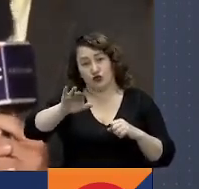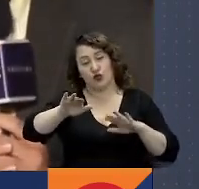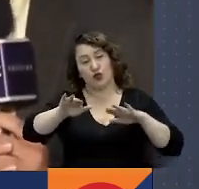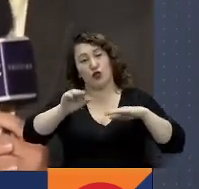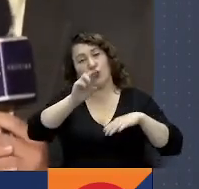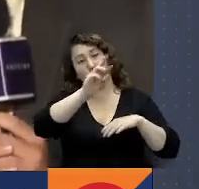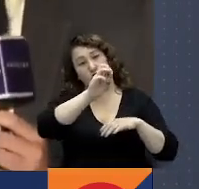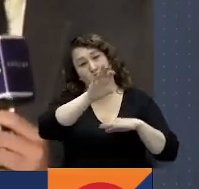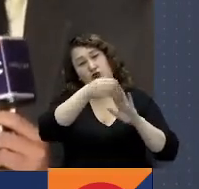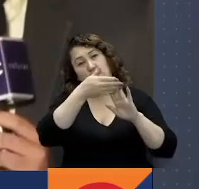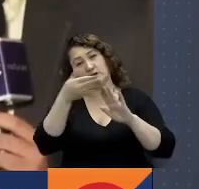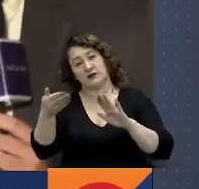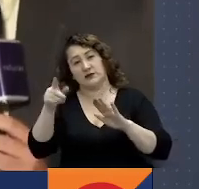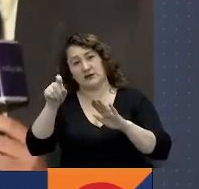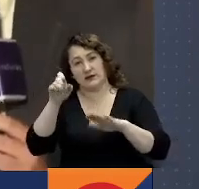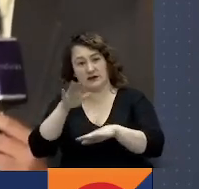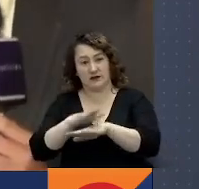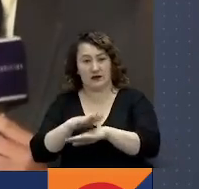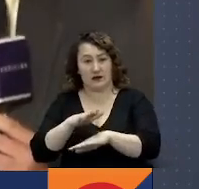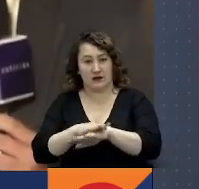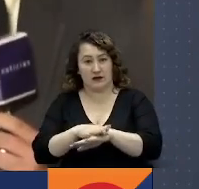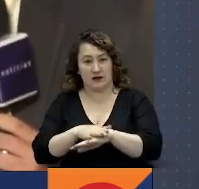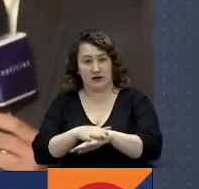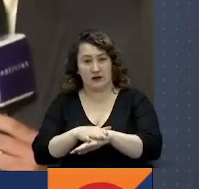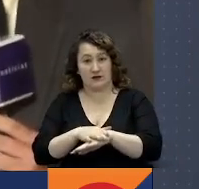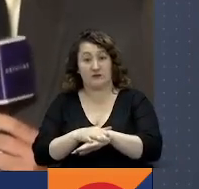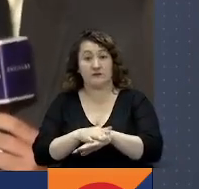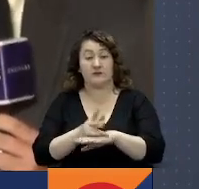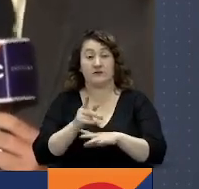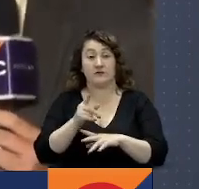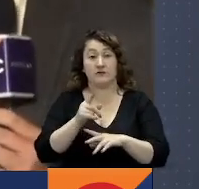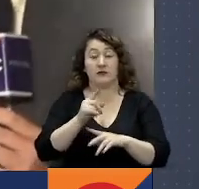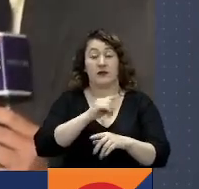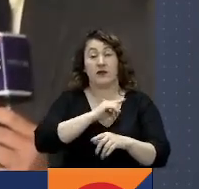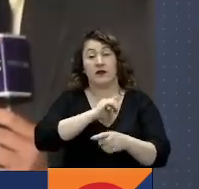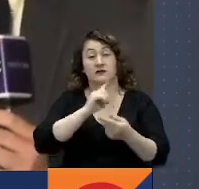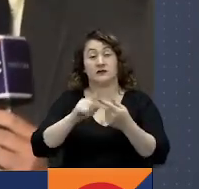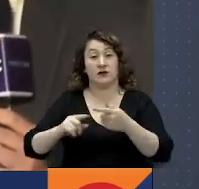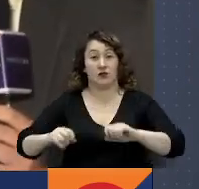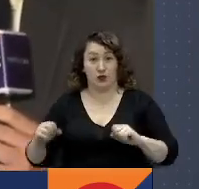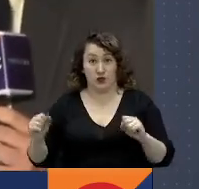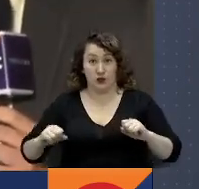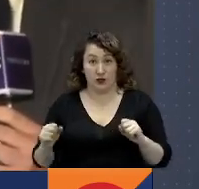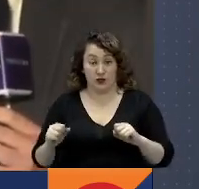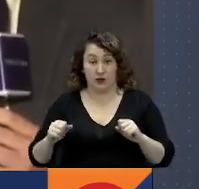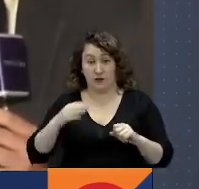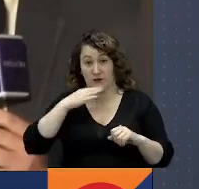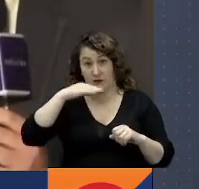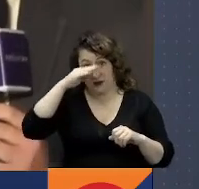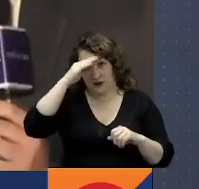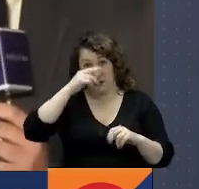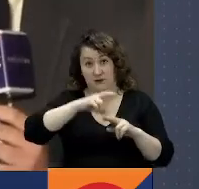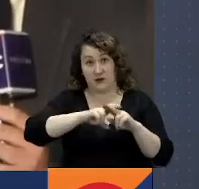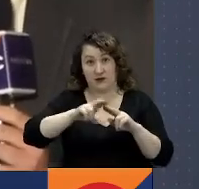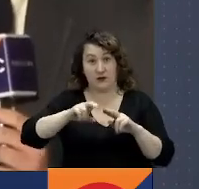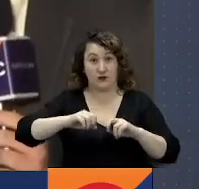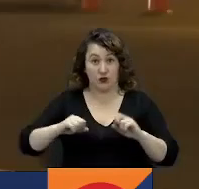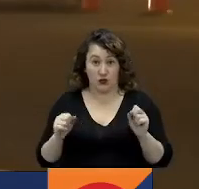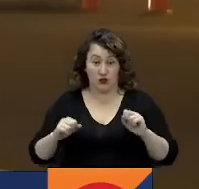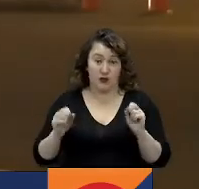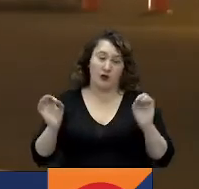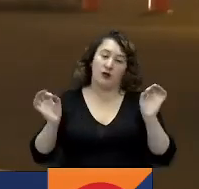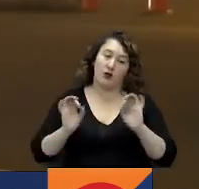las 6 de la tarde. Para los que piensan viajar a la capital de la República, lo pueden hacer entre la vía Medellín, Manizales, Bogotá, o la